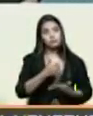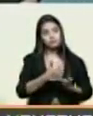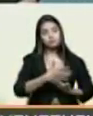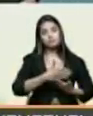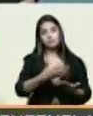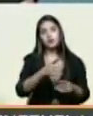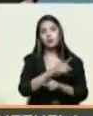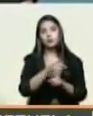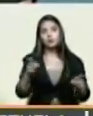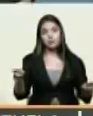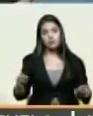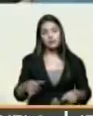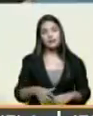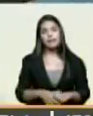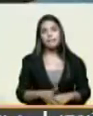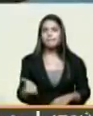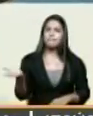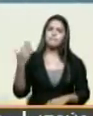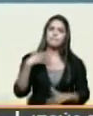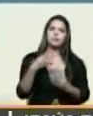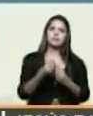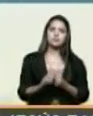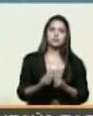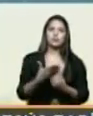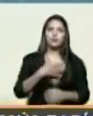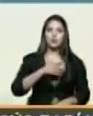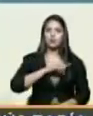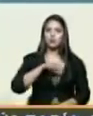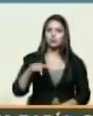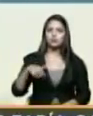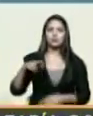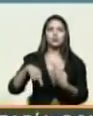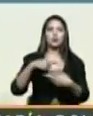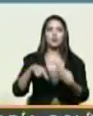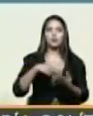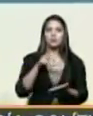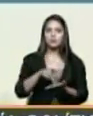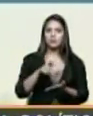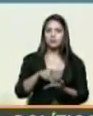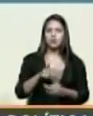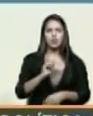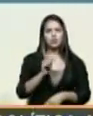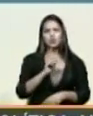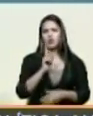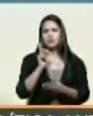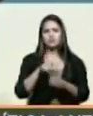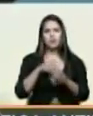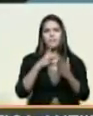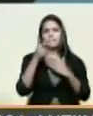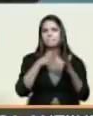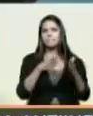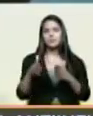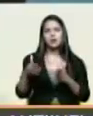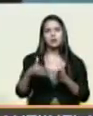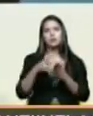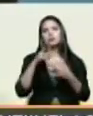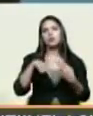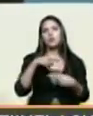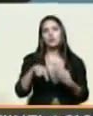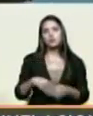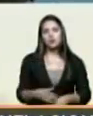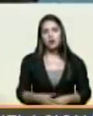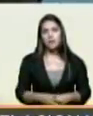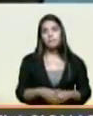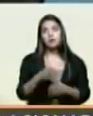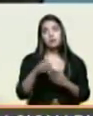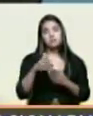amiga y vénganse con nosotros, vénganse a la revolución. No formen parte del plan contrarrevolucionario